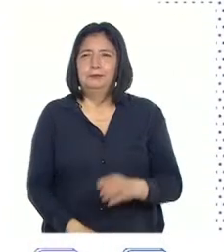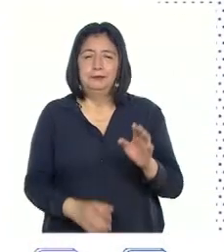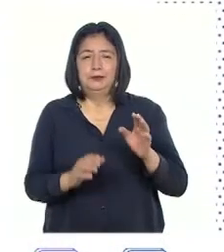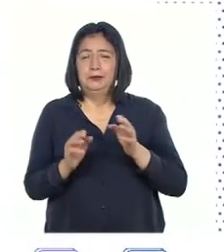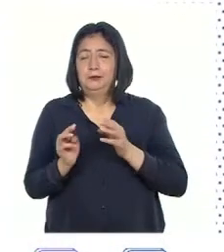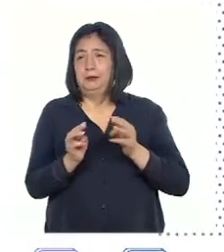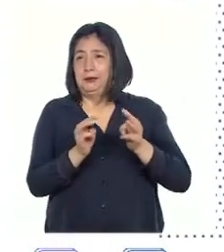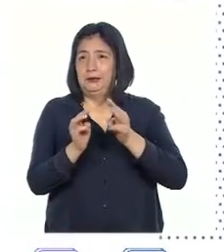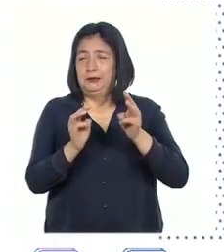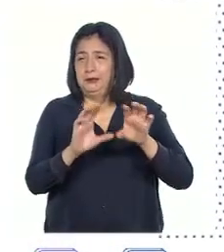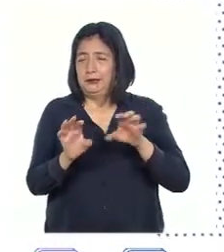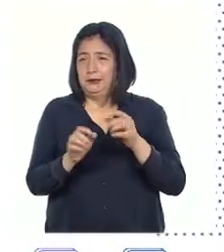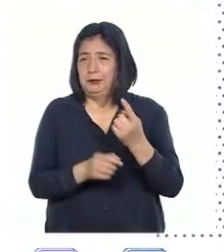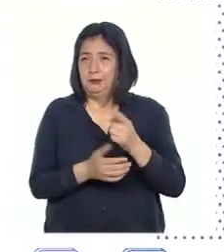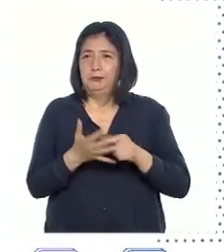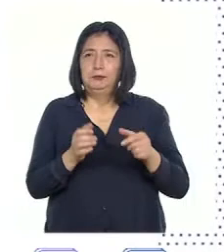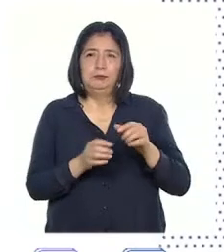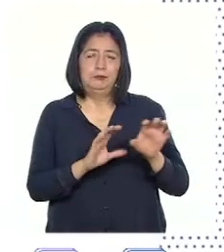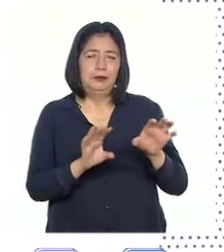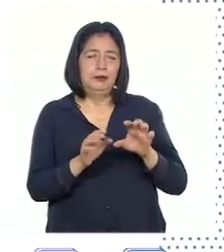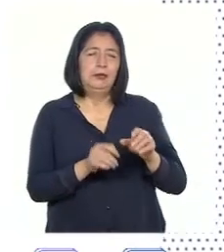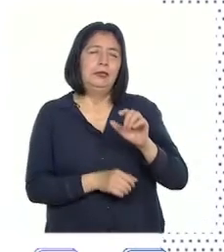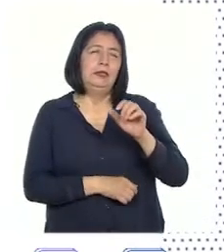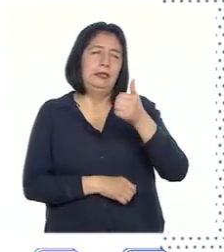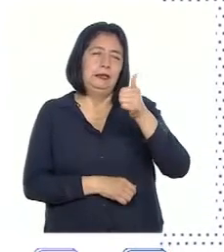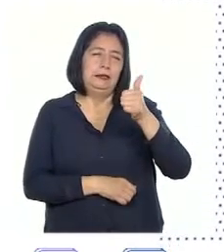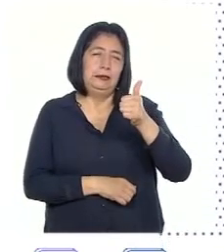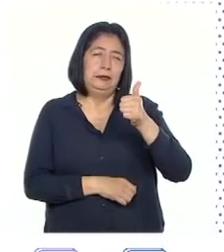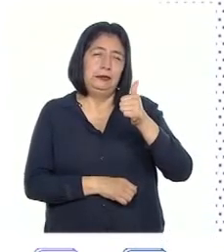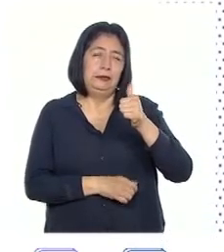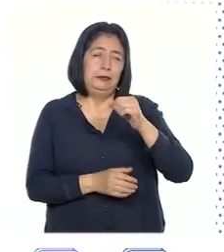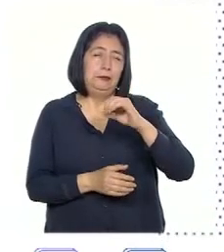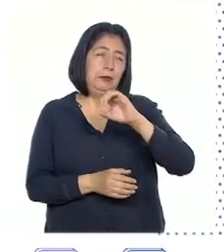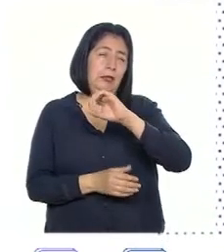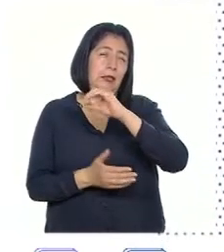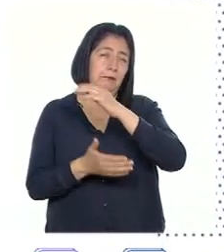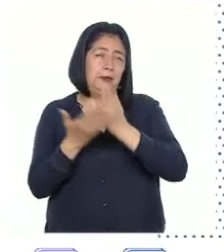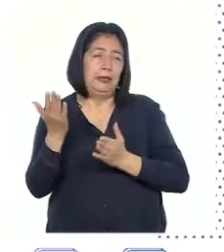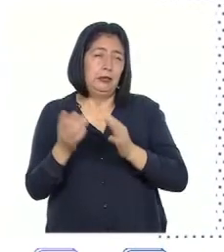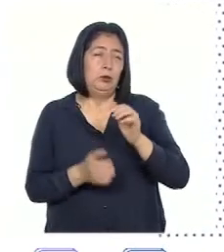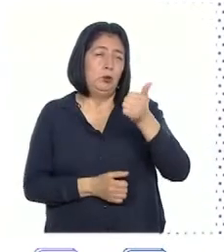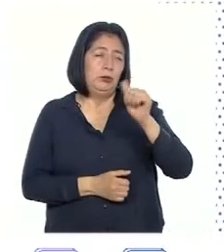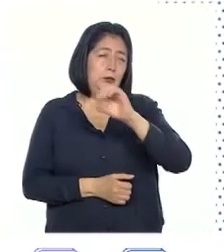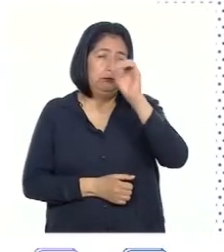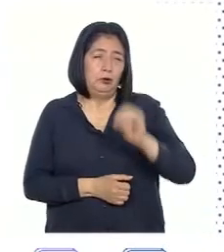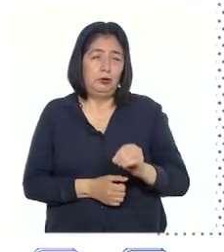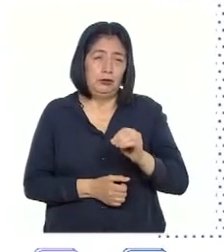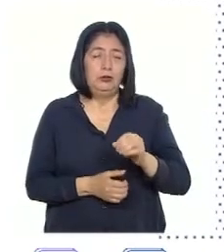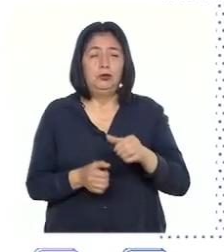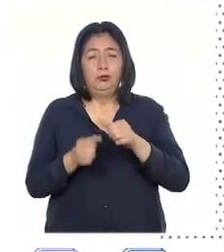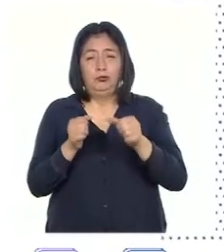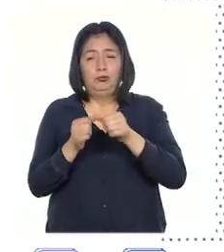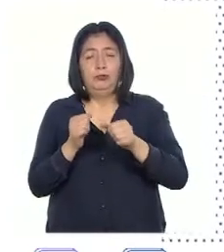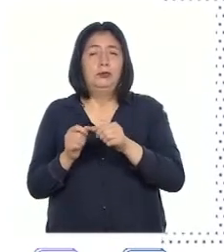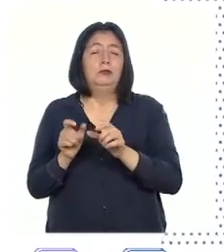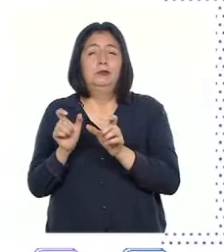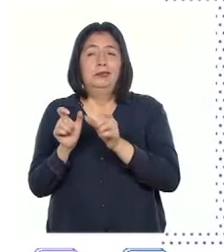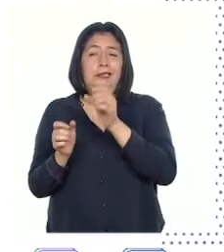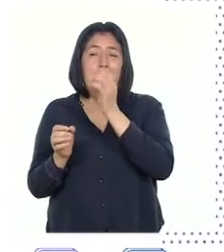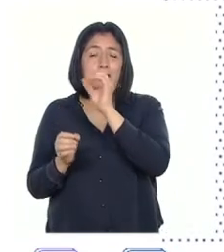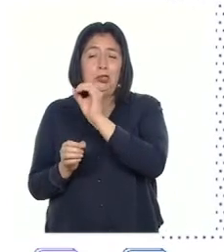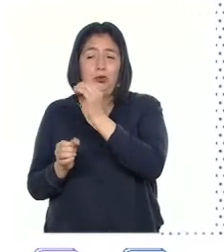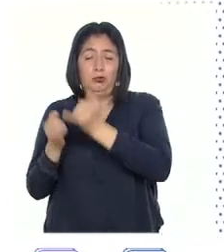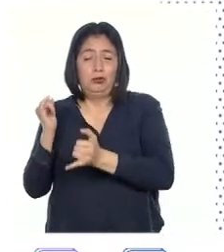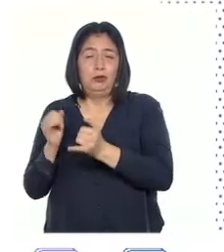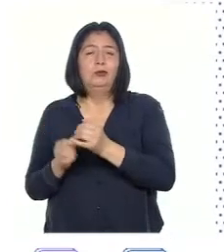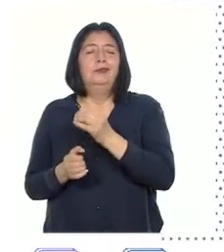Estrategia 1. Para calcular la décima parte, o el 10% de una cantidad que termina en cero, solo le quito